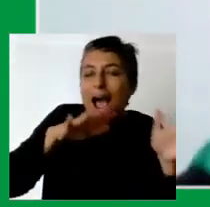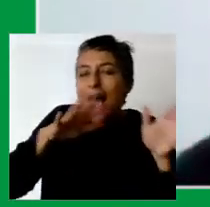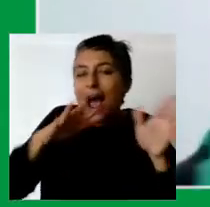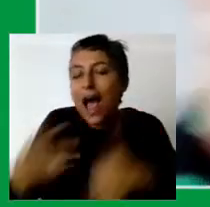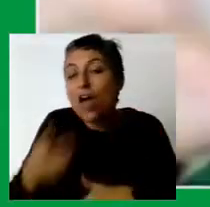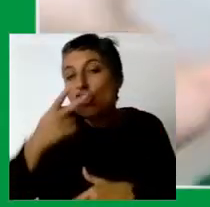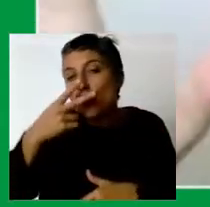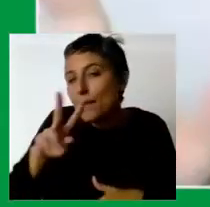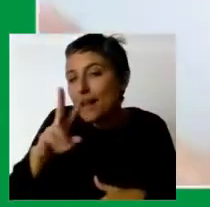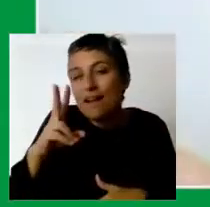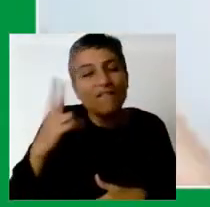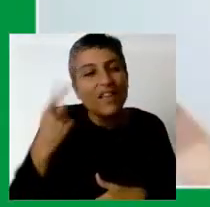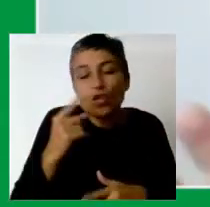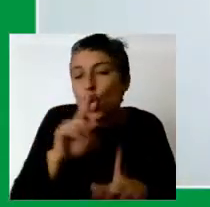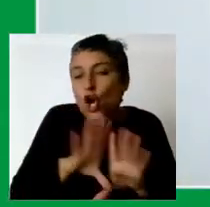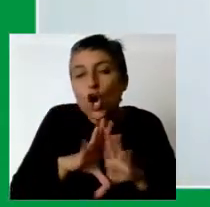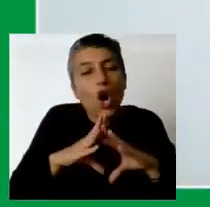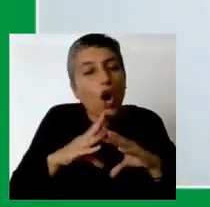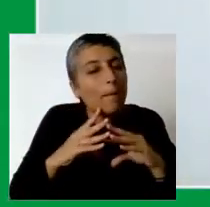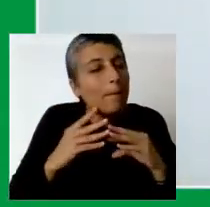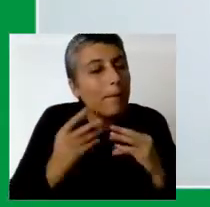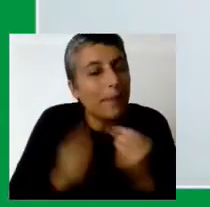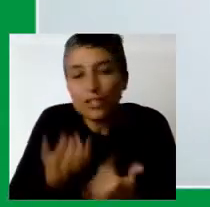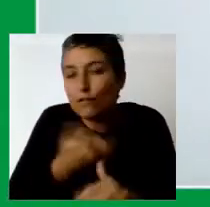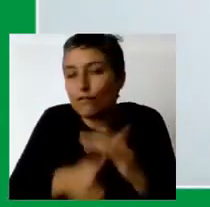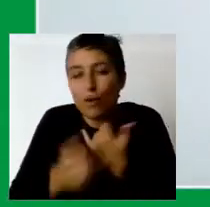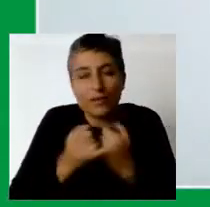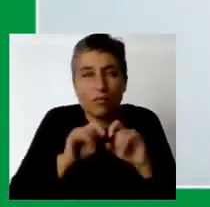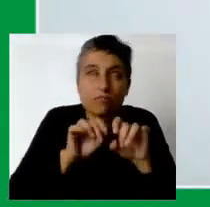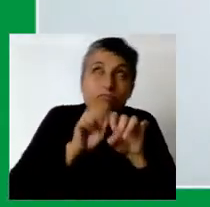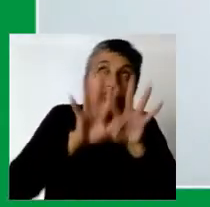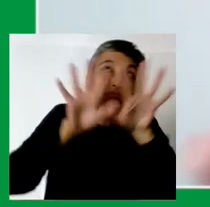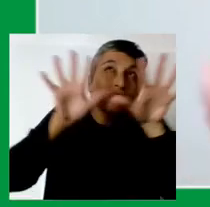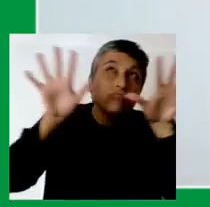2021. Todo lo que puedan imaginar, ¿no?